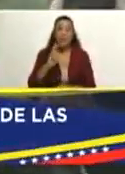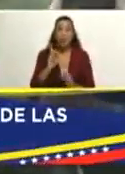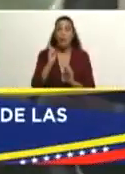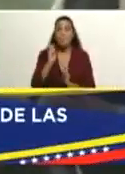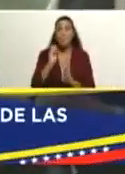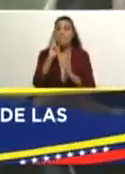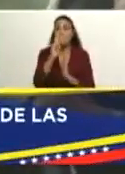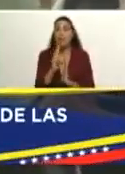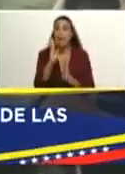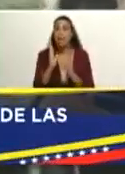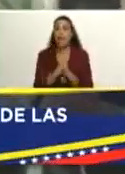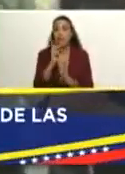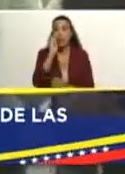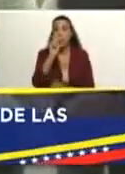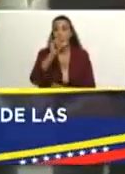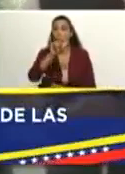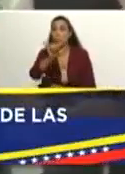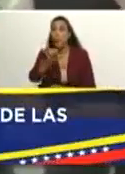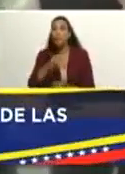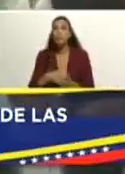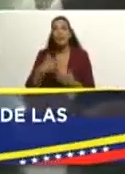abrazo, pues. ¡Eso!